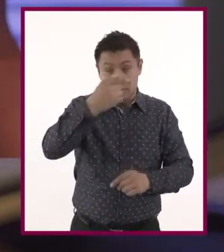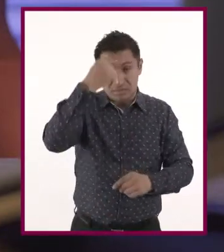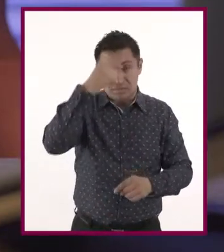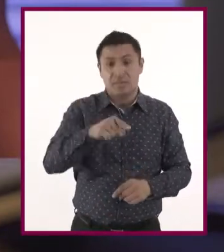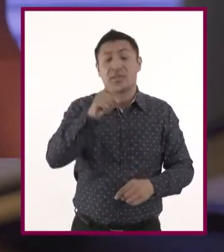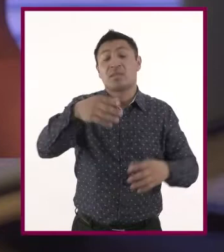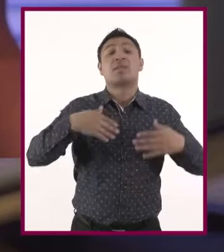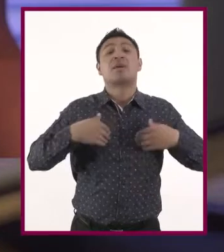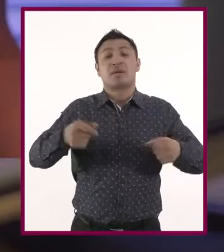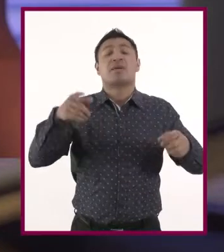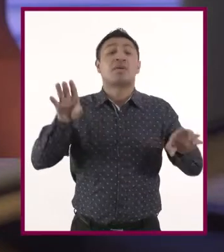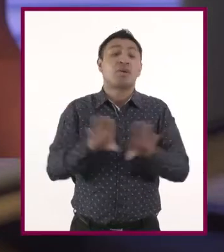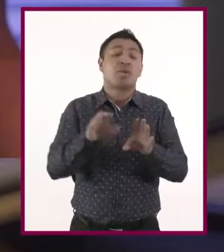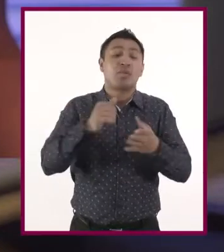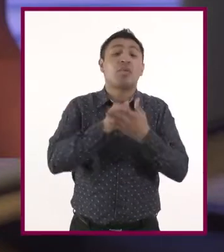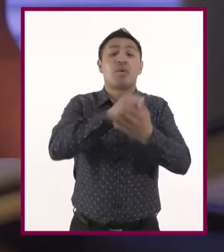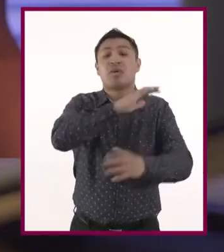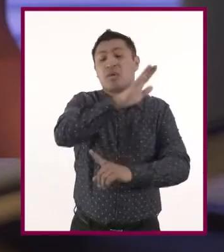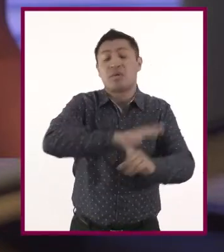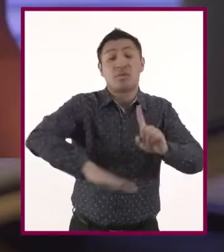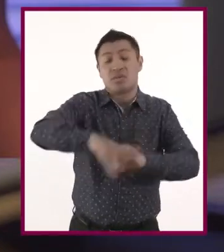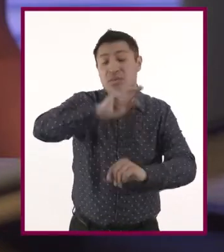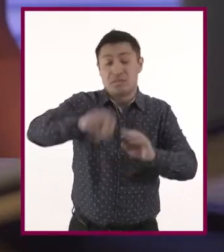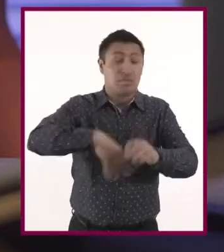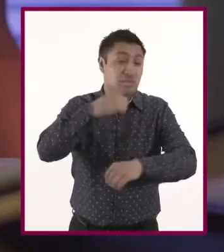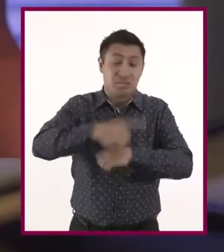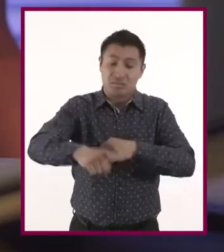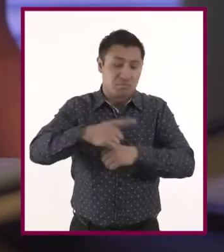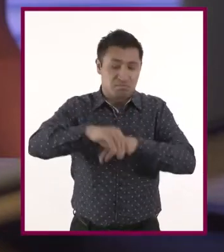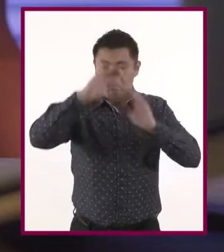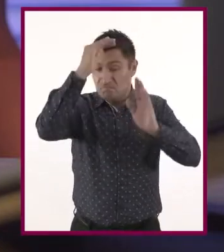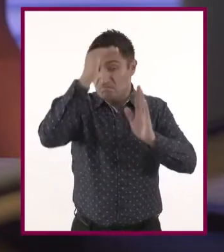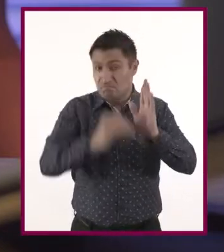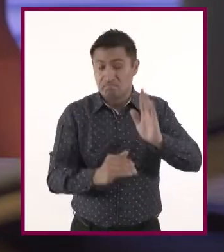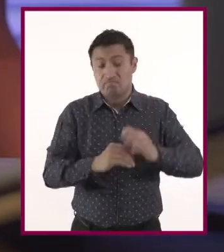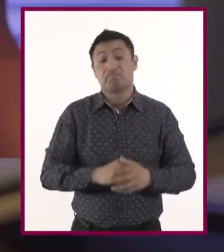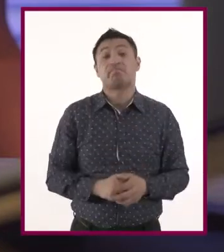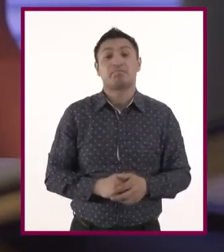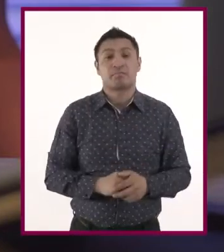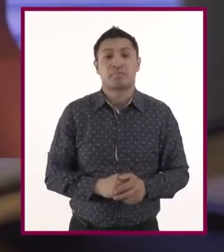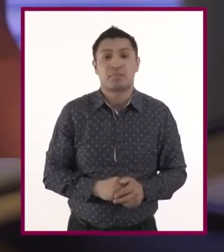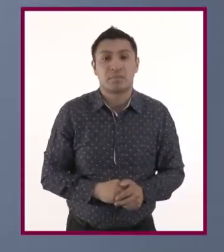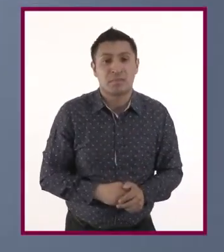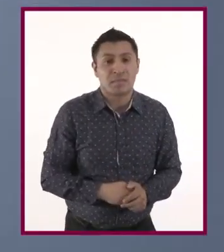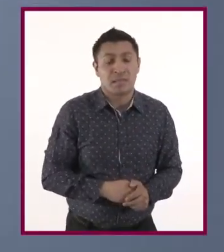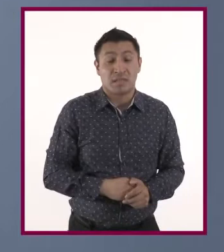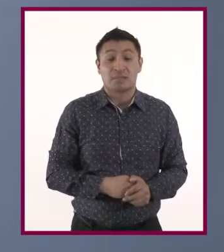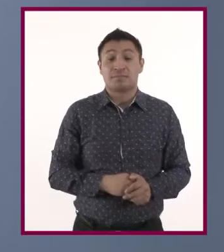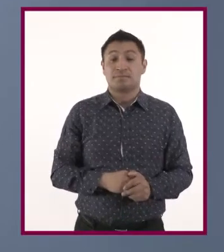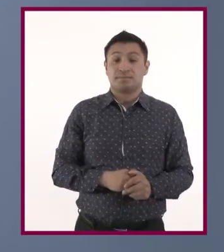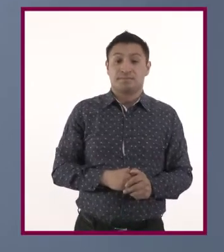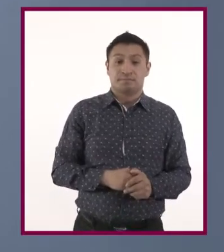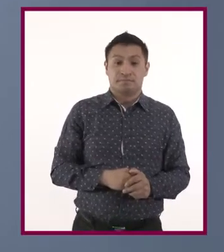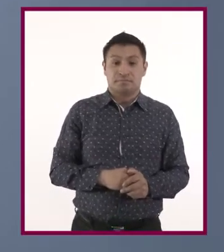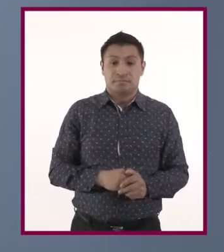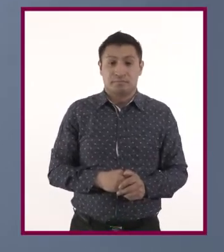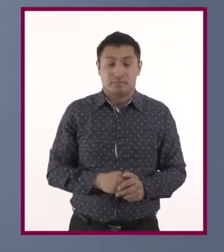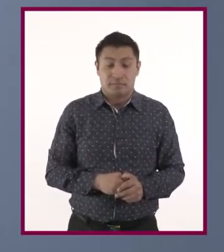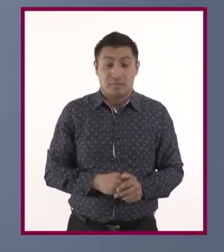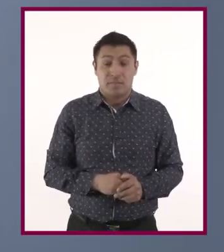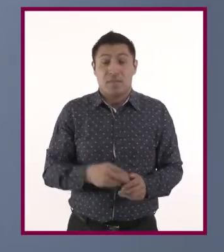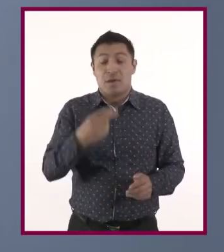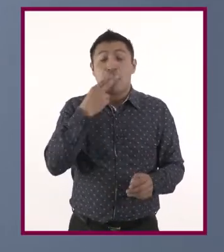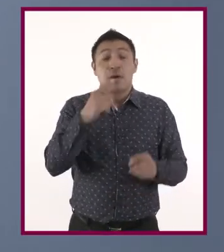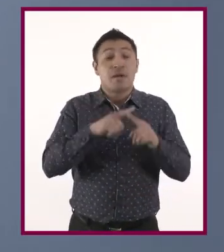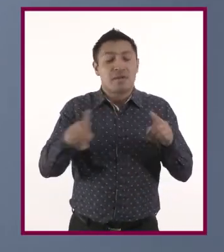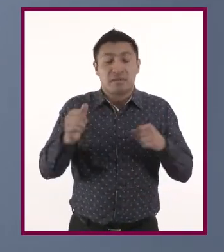podemos hacer para dejar de contaminar el planeta y aprovechar algo tan disponible como la energía solar desde casa. Animarse a comprar o utilizar algo diferente